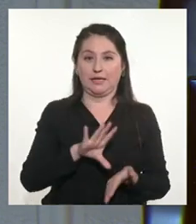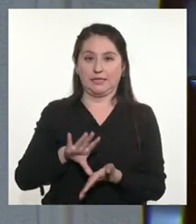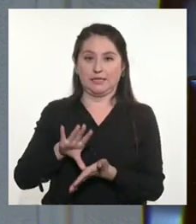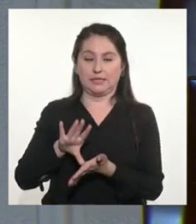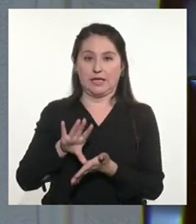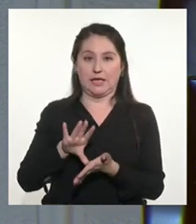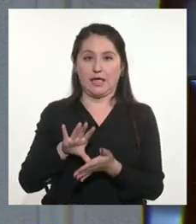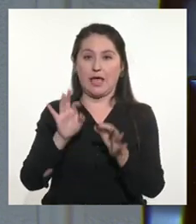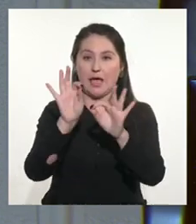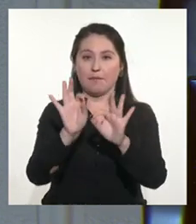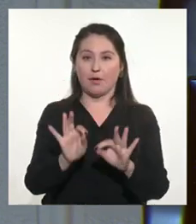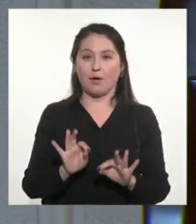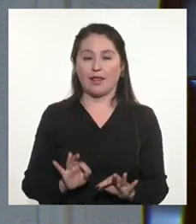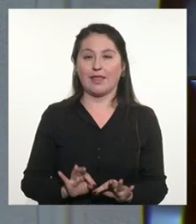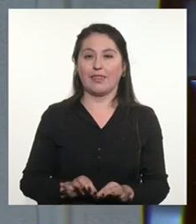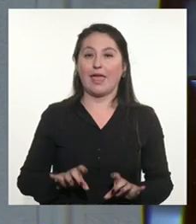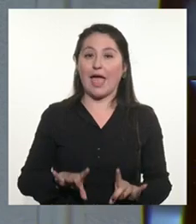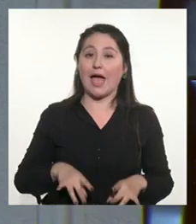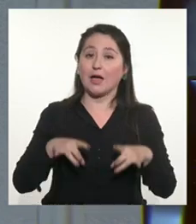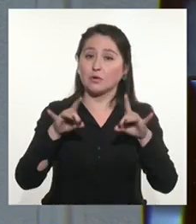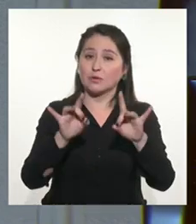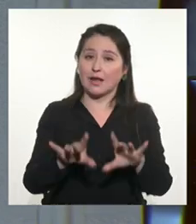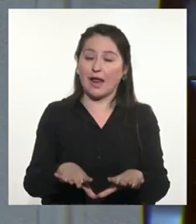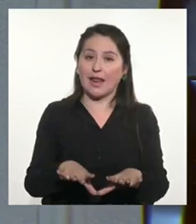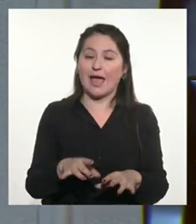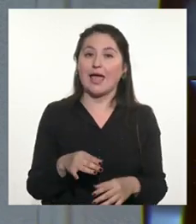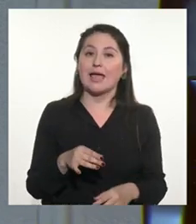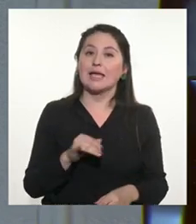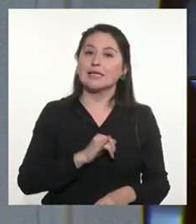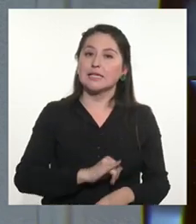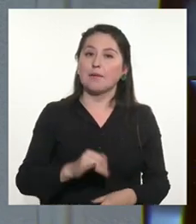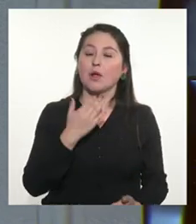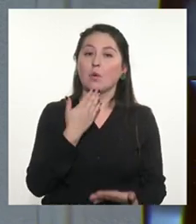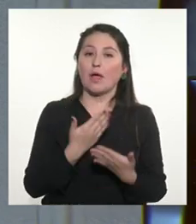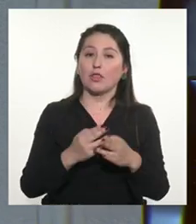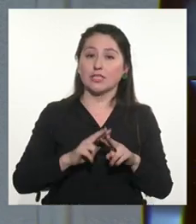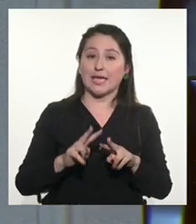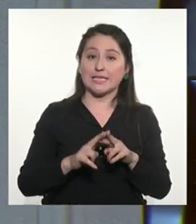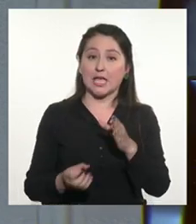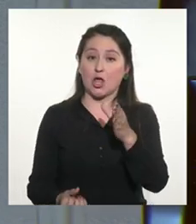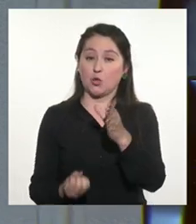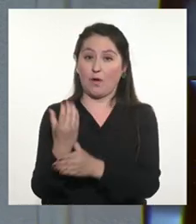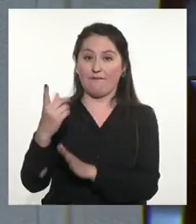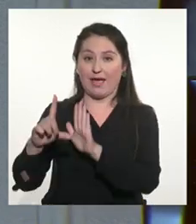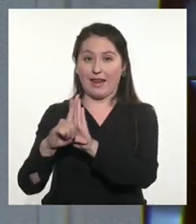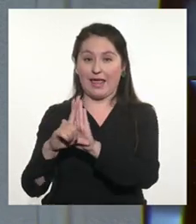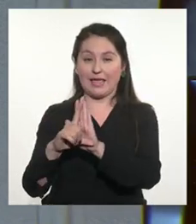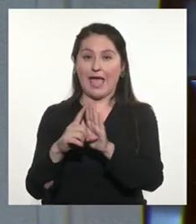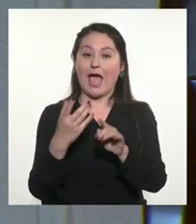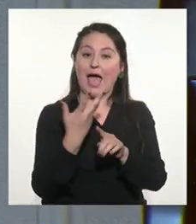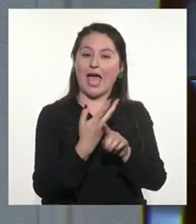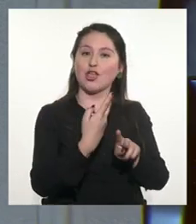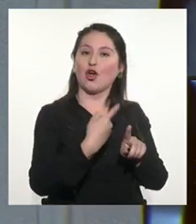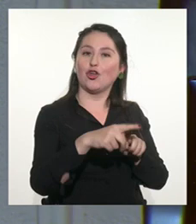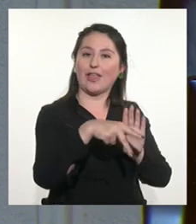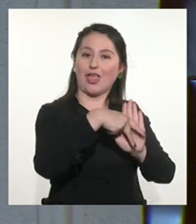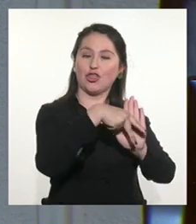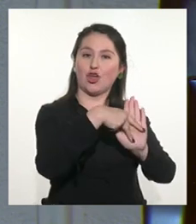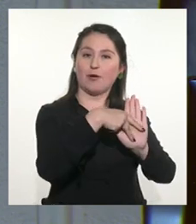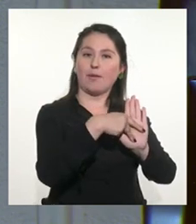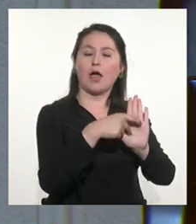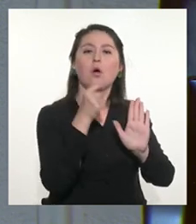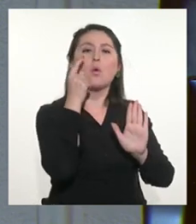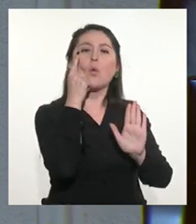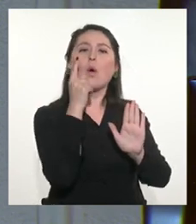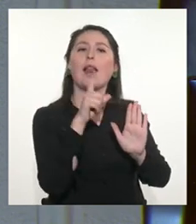en particular el caso australia donde efectivamente cada vez que se hace una nueva ley hay una norma que obliga a señalar cuáles leyes